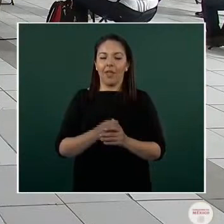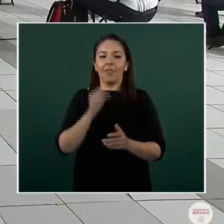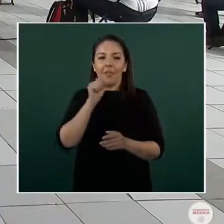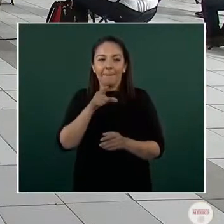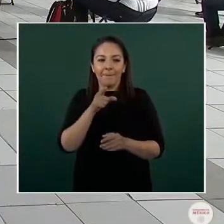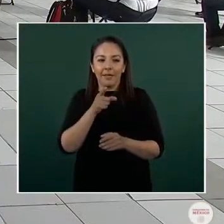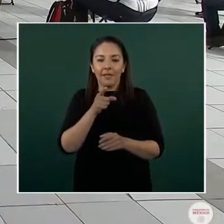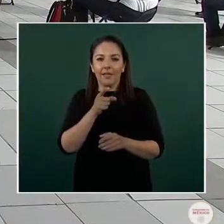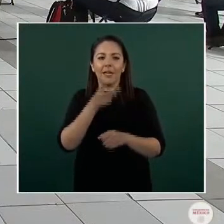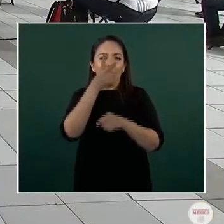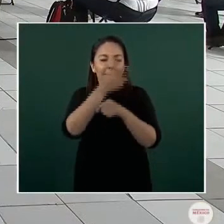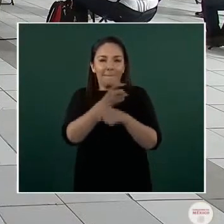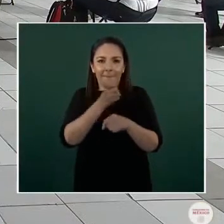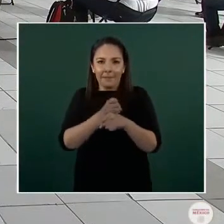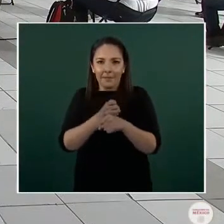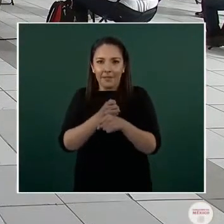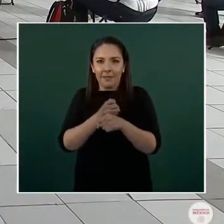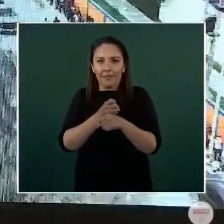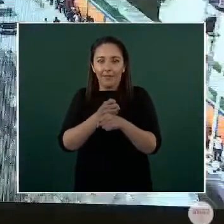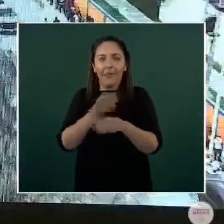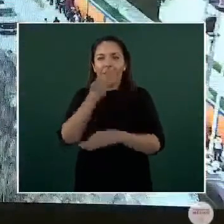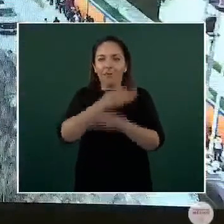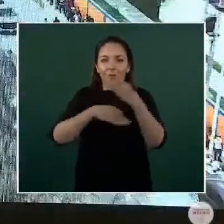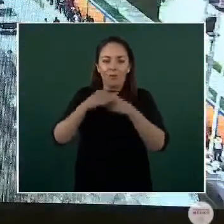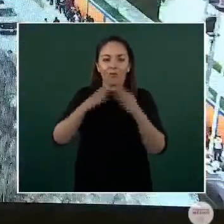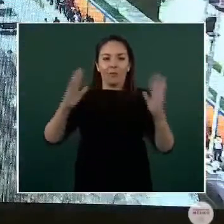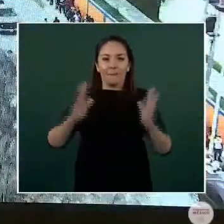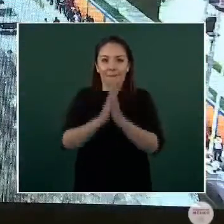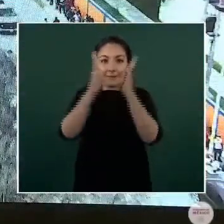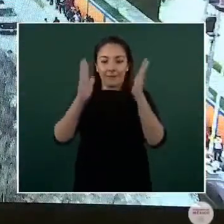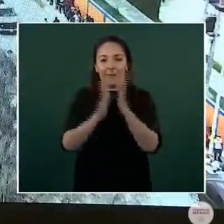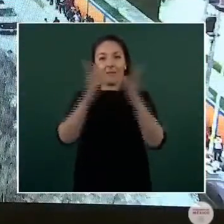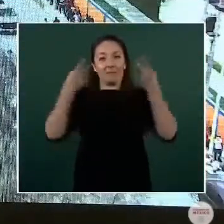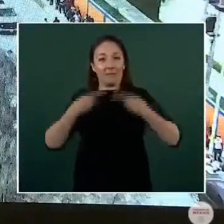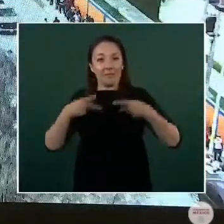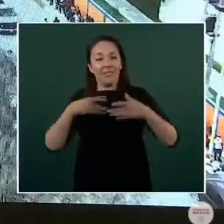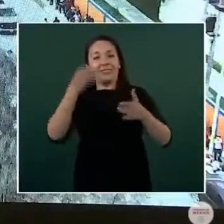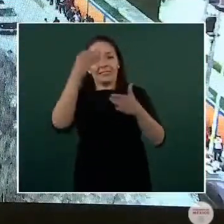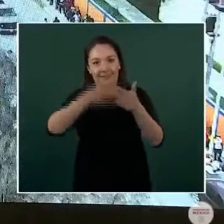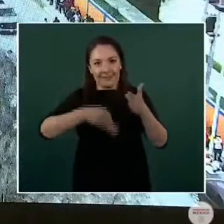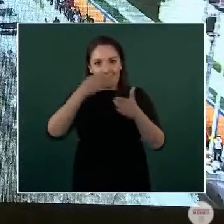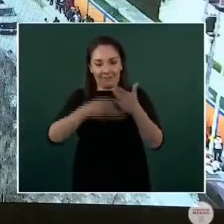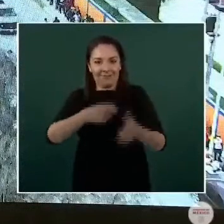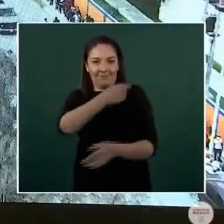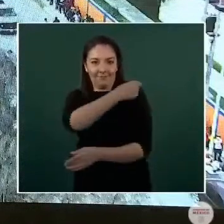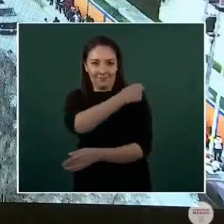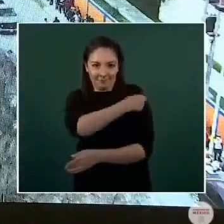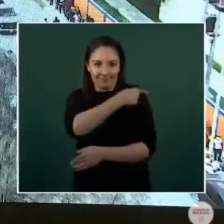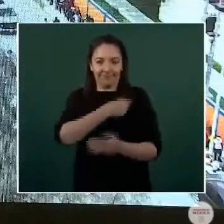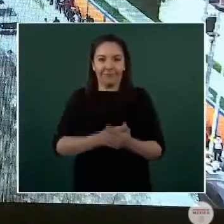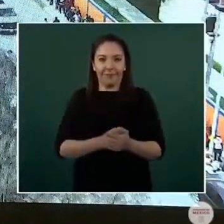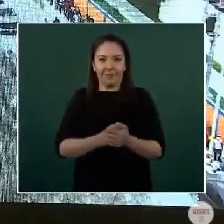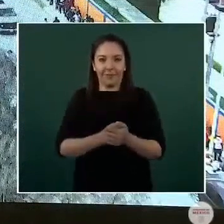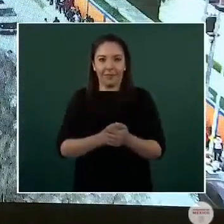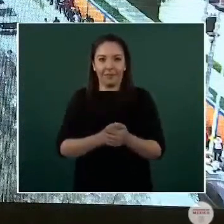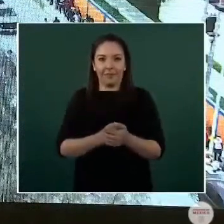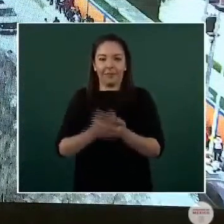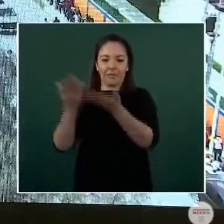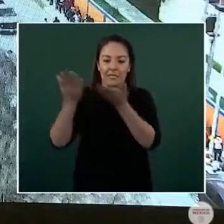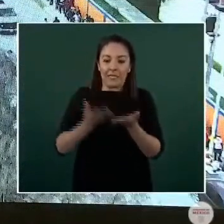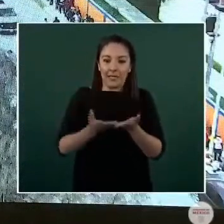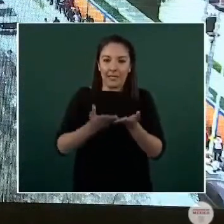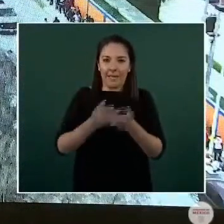estamos invitando a participar a los que faltan de vacunación. Vamos a traer un poco